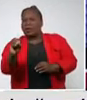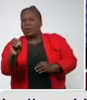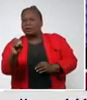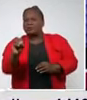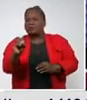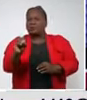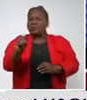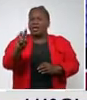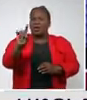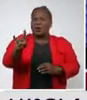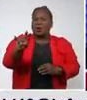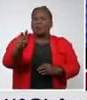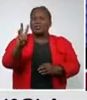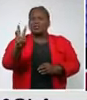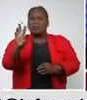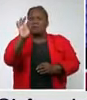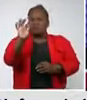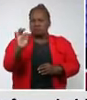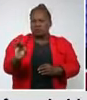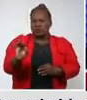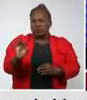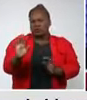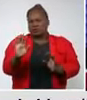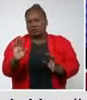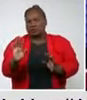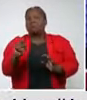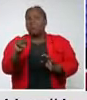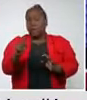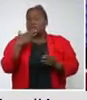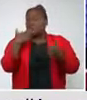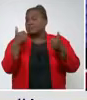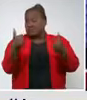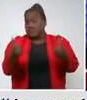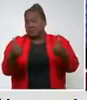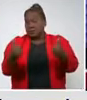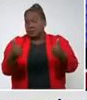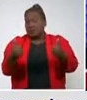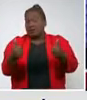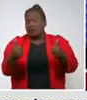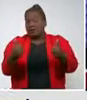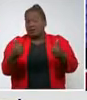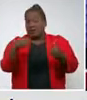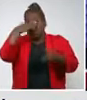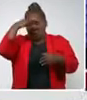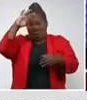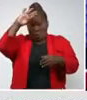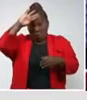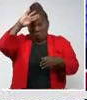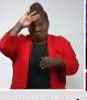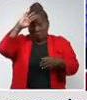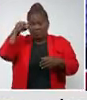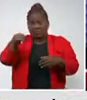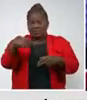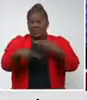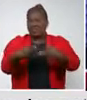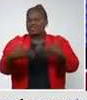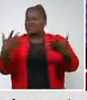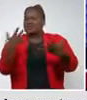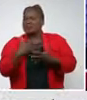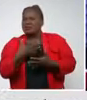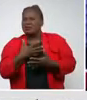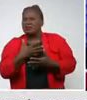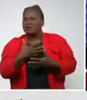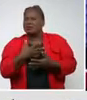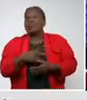93%, alta. Es efectivo, pudiéramos decir. Y en Cuba se lo estamos aplicando a todas las